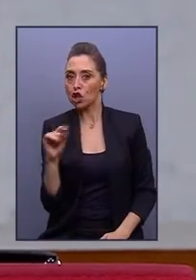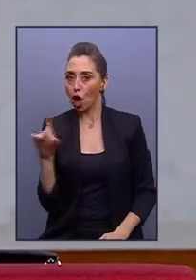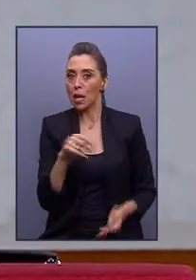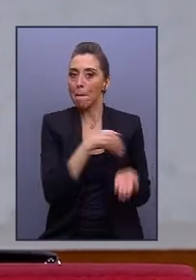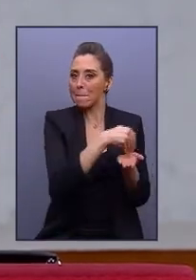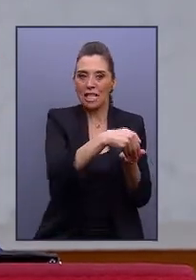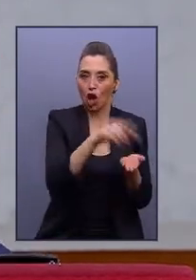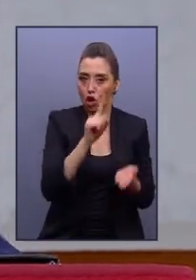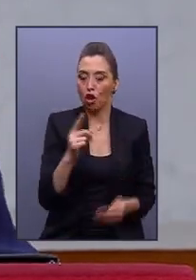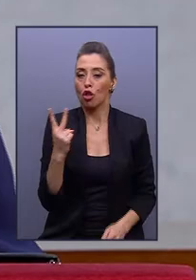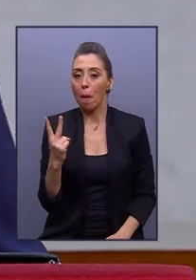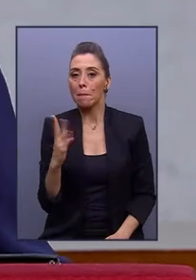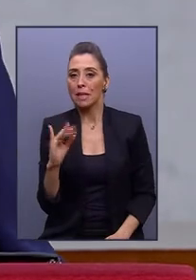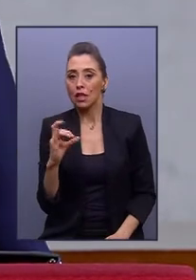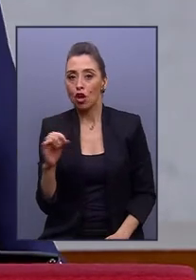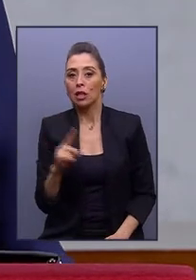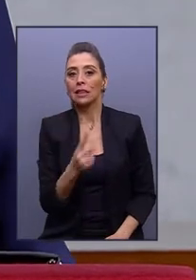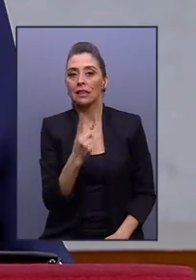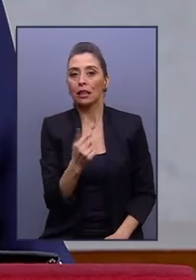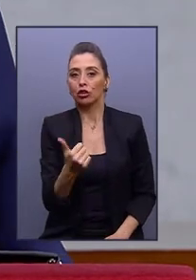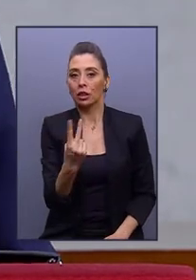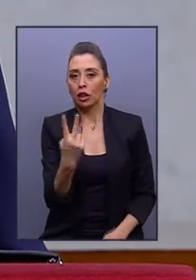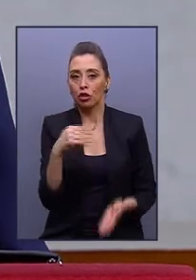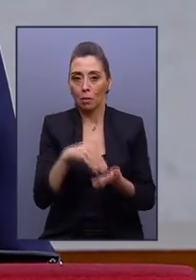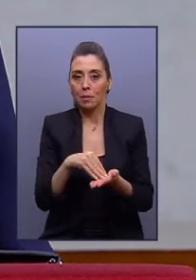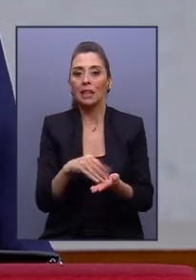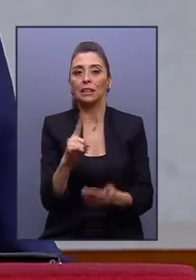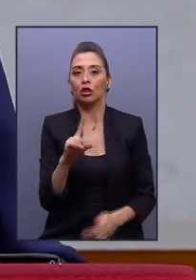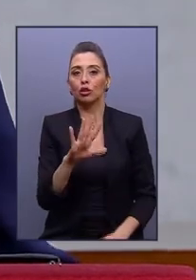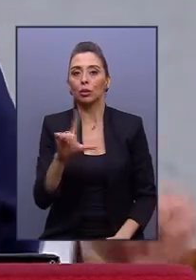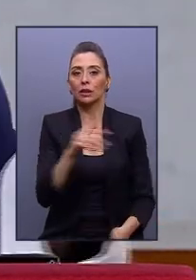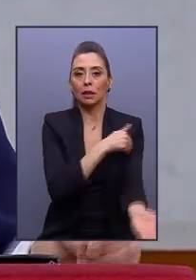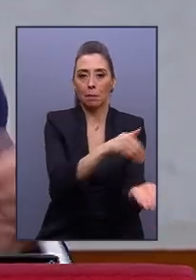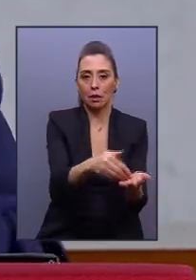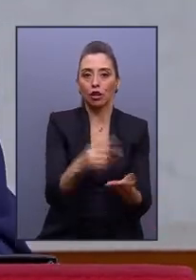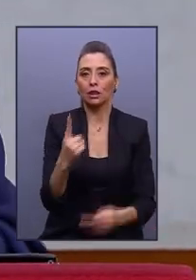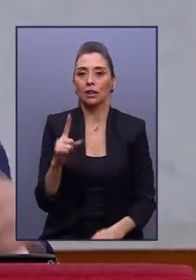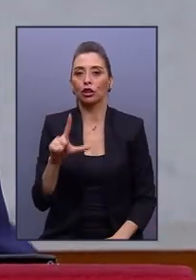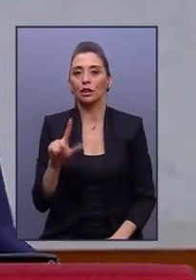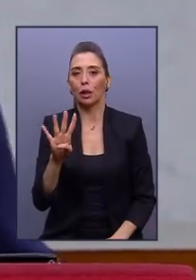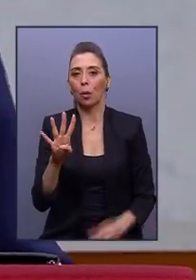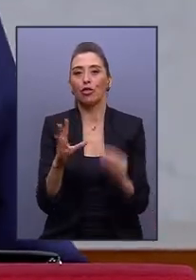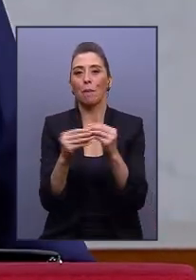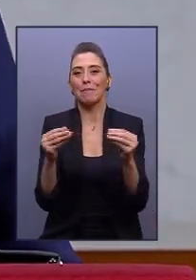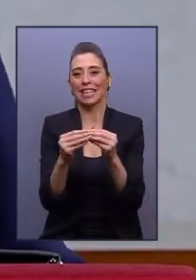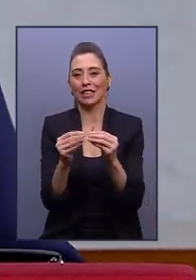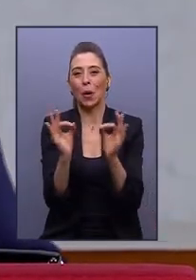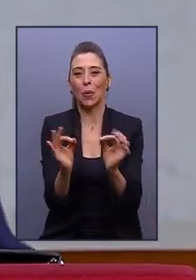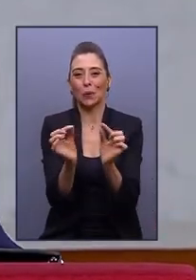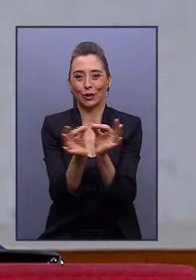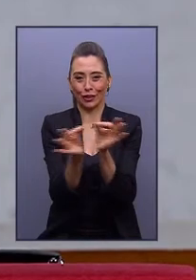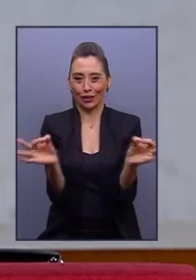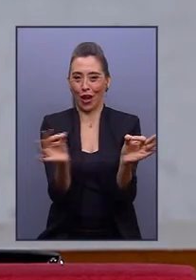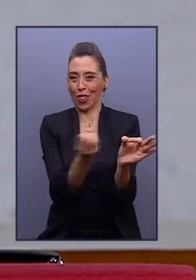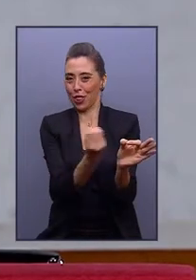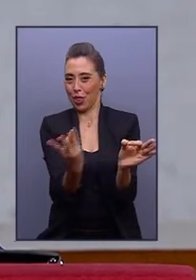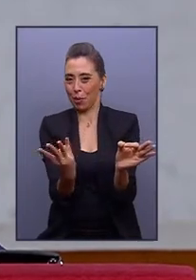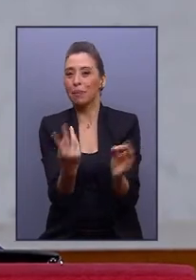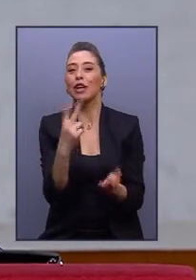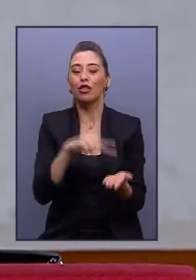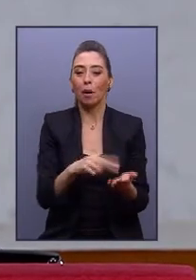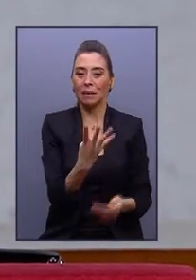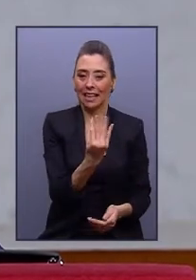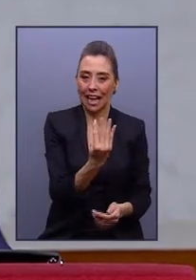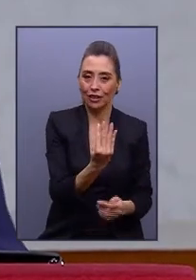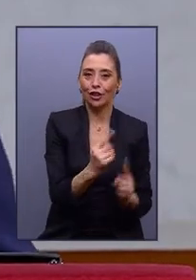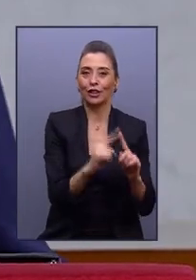billones, 162.257 millones y 174 pesos, para ser más exacto. Entre el